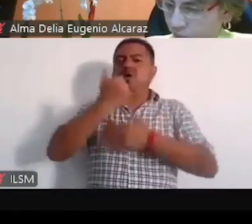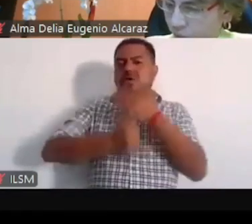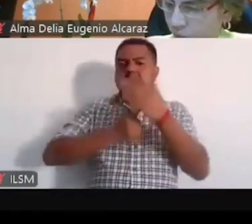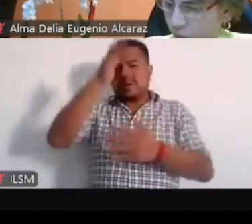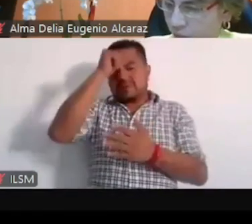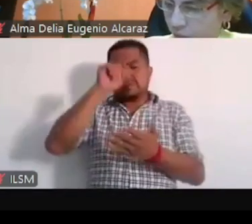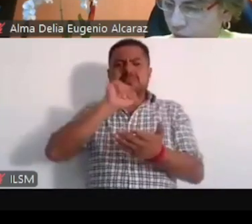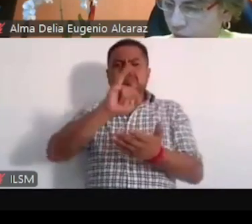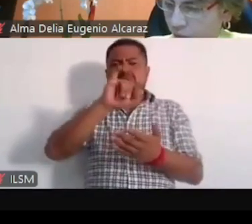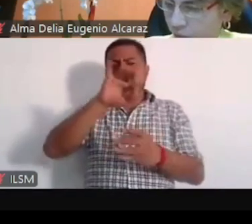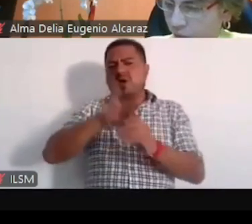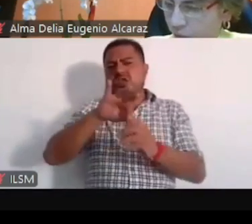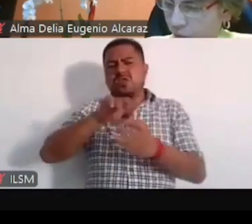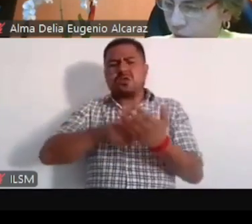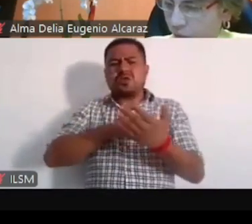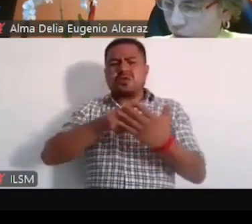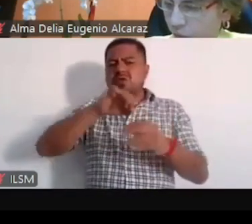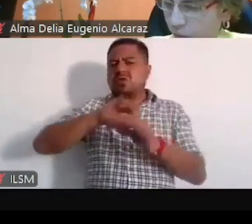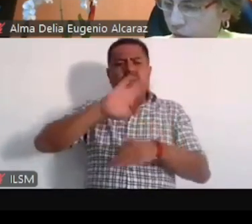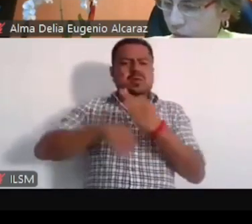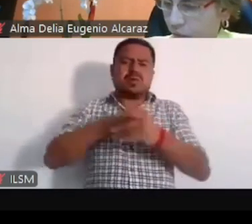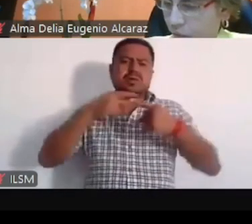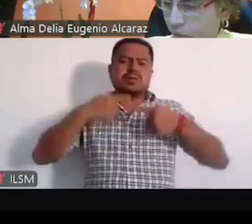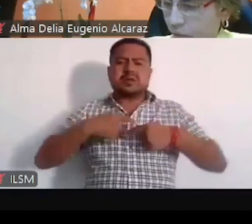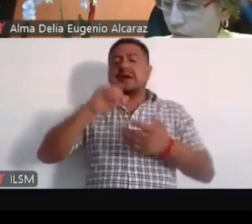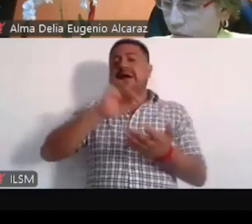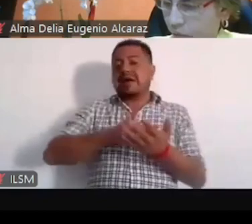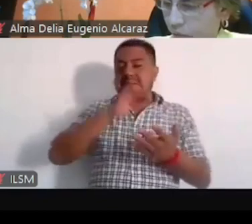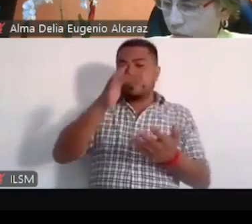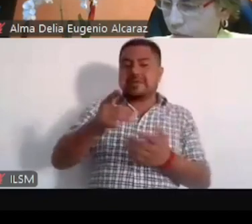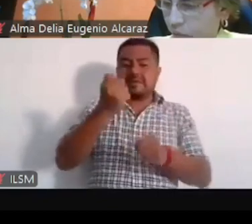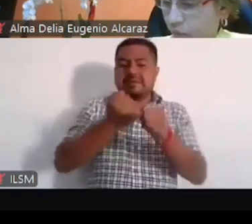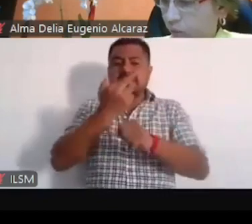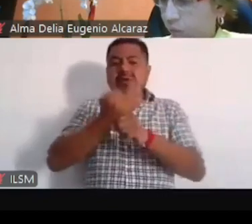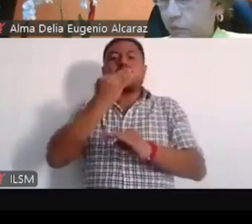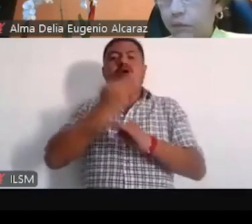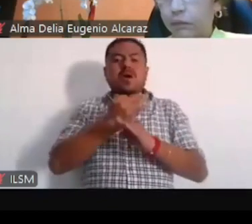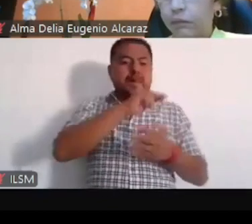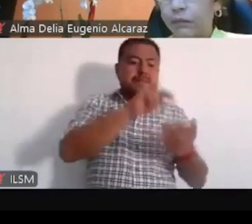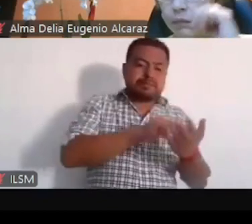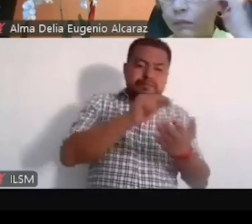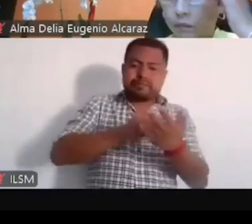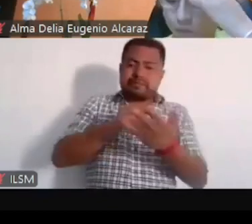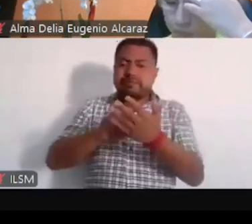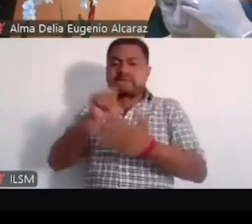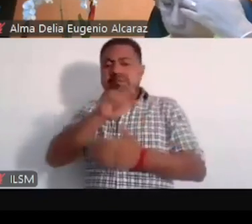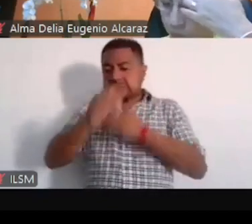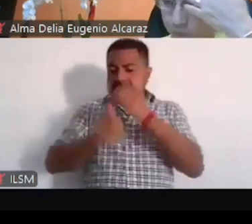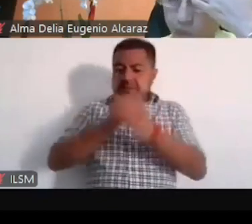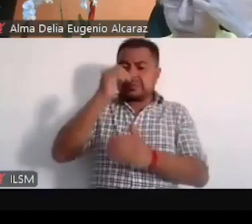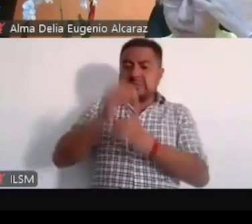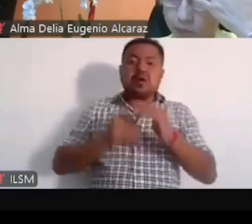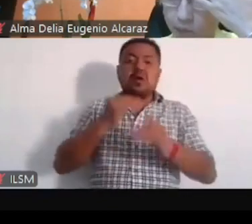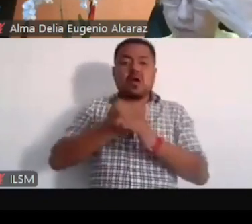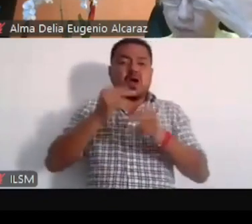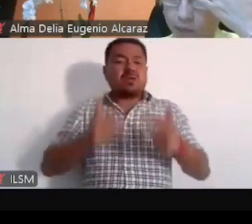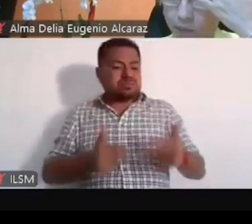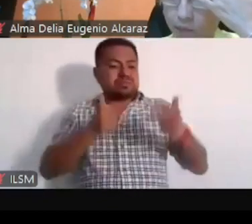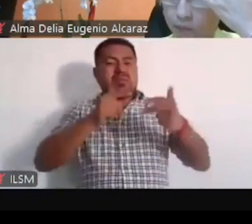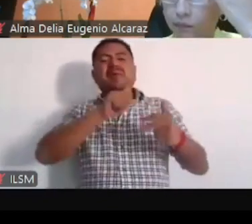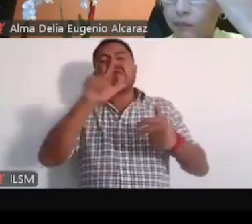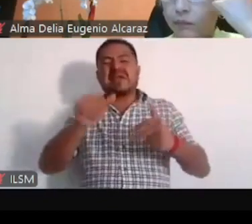fue aprobado por unanimidad de votos Gracias secretario sírvase recabar las firmas a la conclusión de esta sesión y en